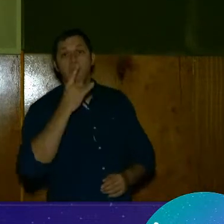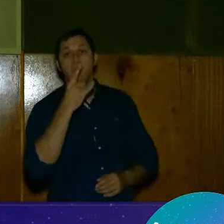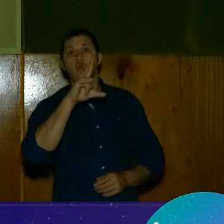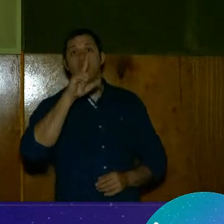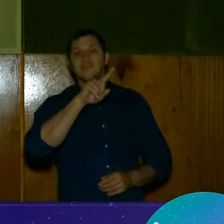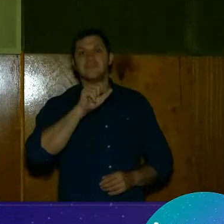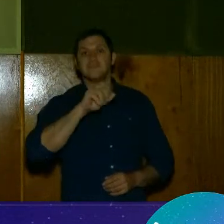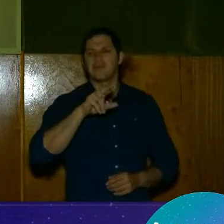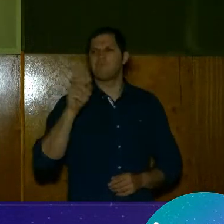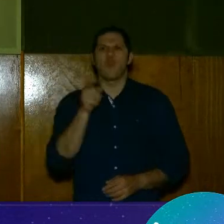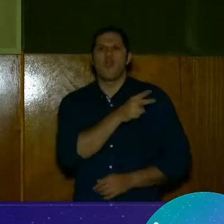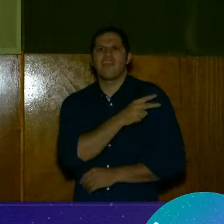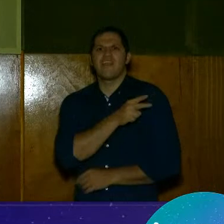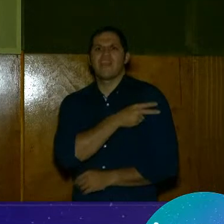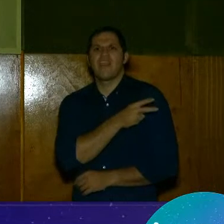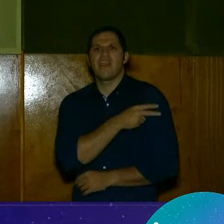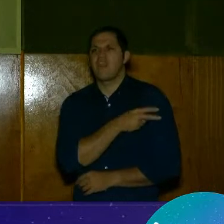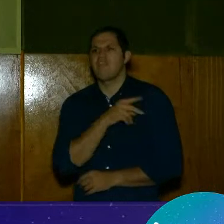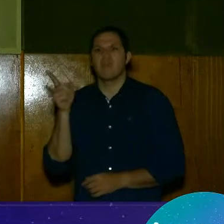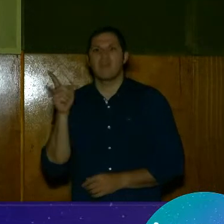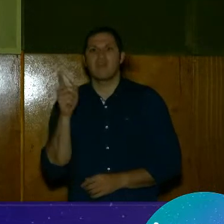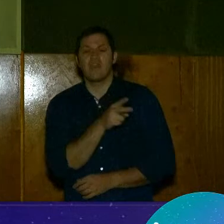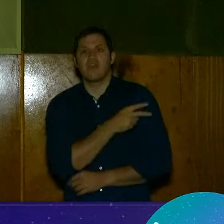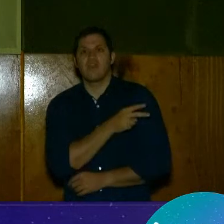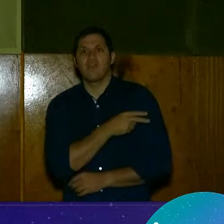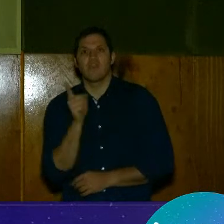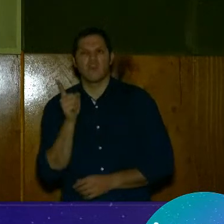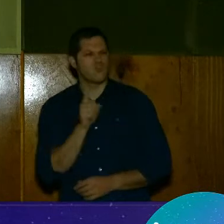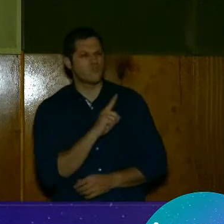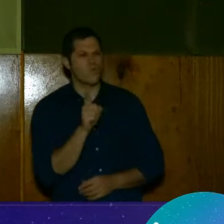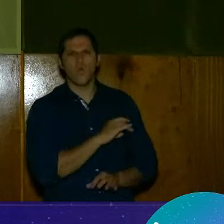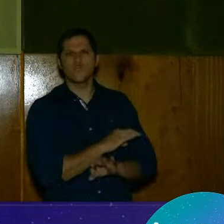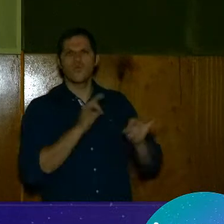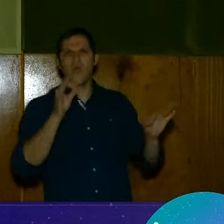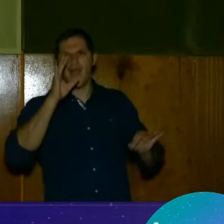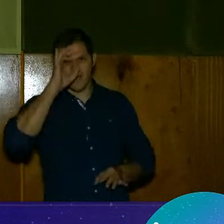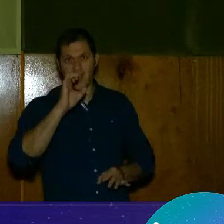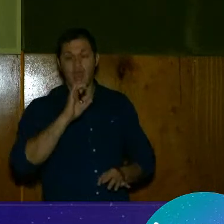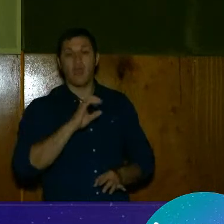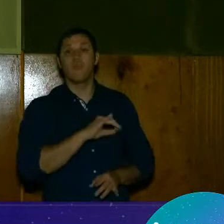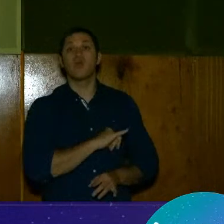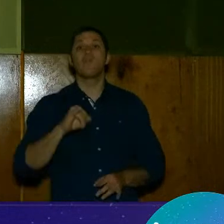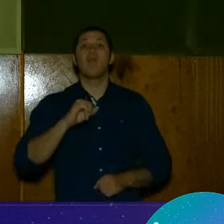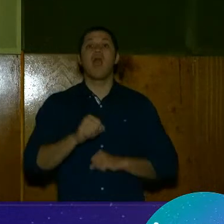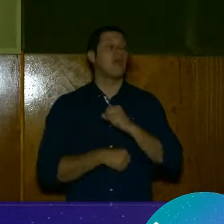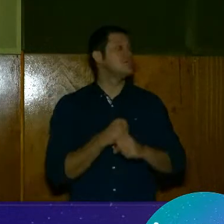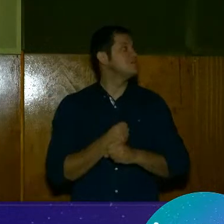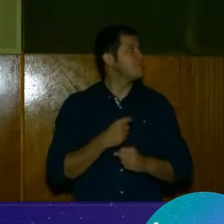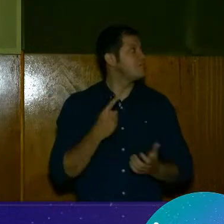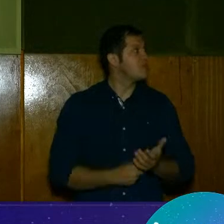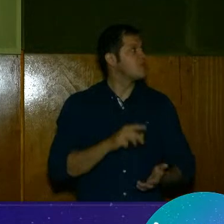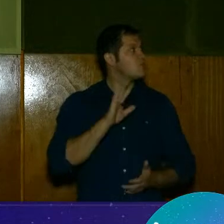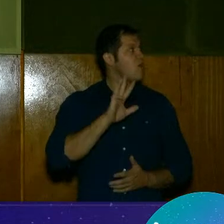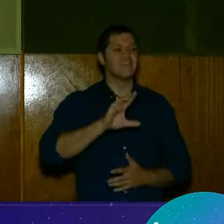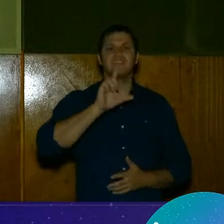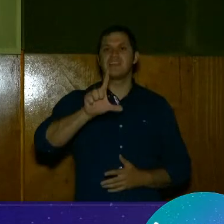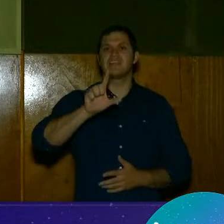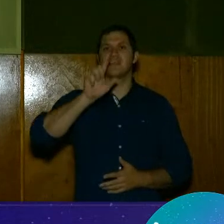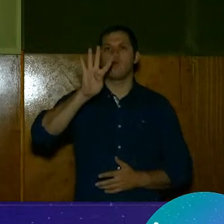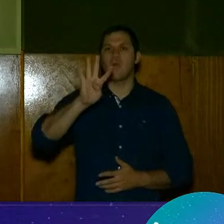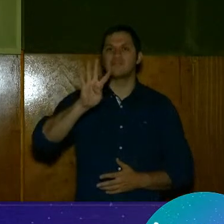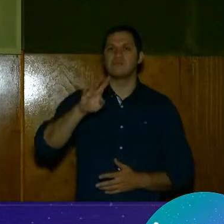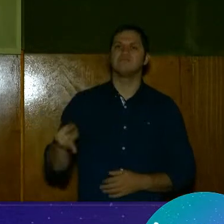prende y se apaga ella detectó el primer pulsar su jefe nunca le creyó o se demoró mucho en creerle pero